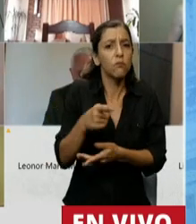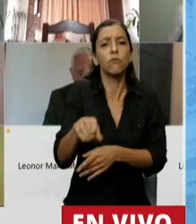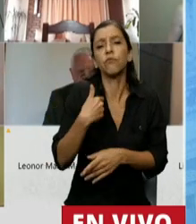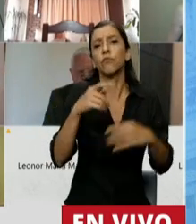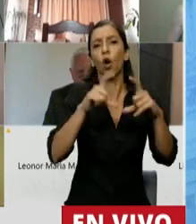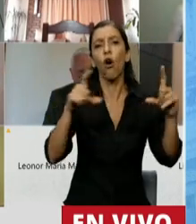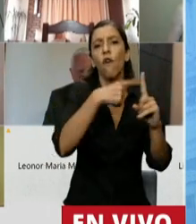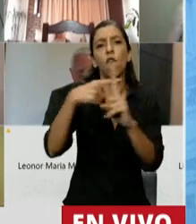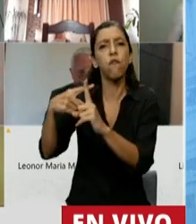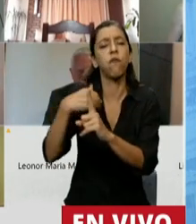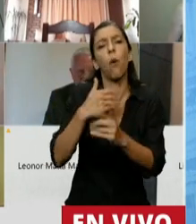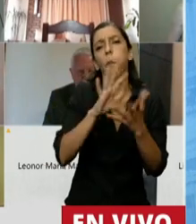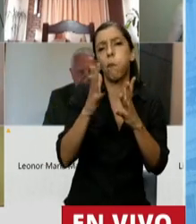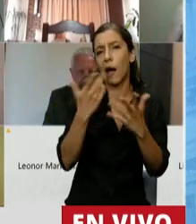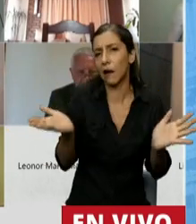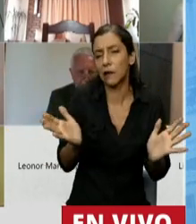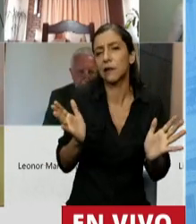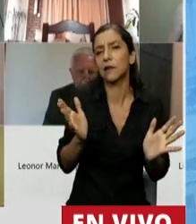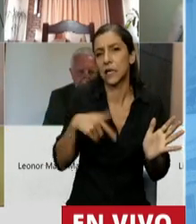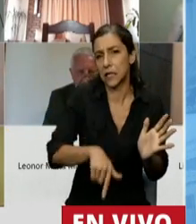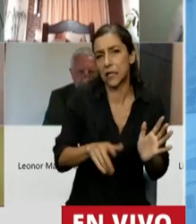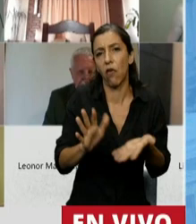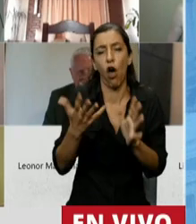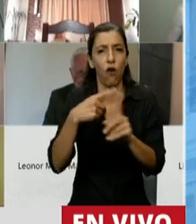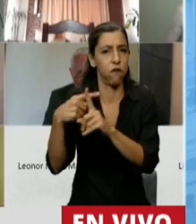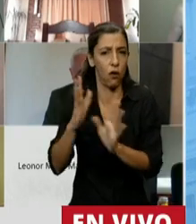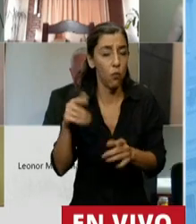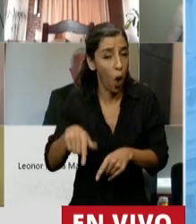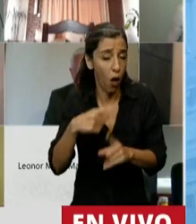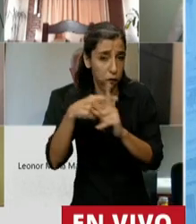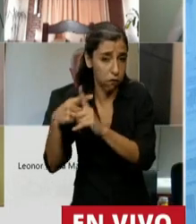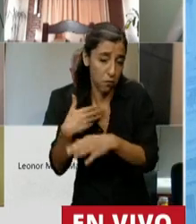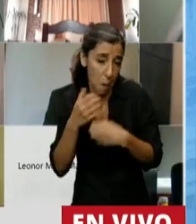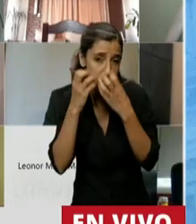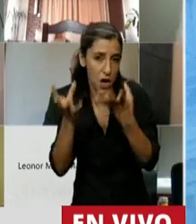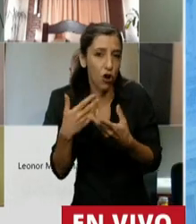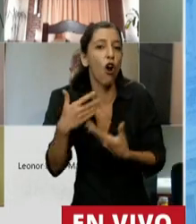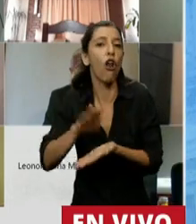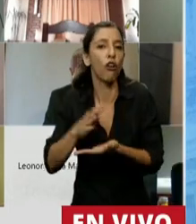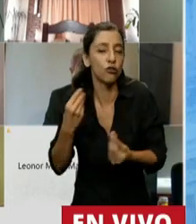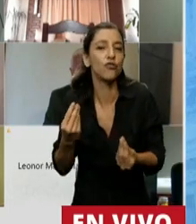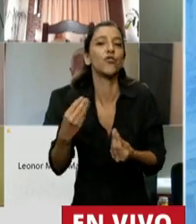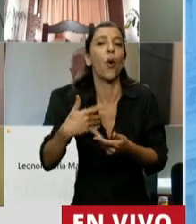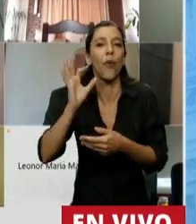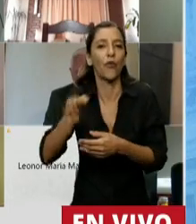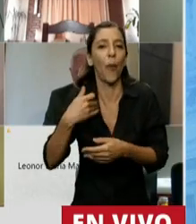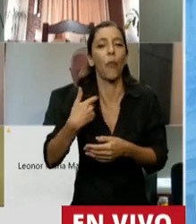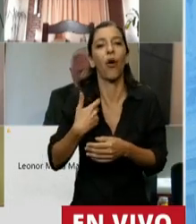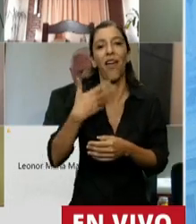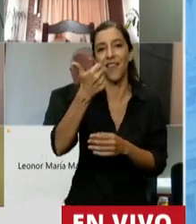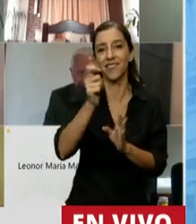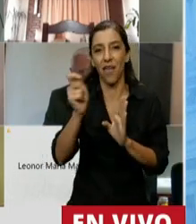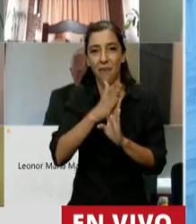a la que estamos hoy discutiendo, como ya se dijo, la de hoy inclusive mejorada en cuanto a la reducción de la periodicidad de semestral